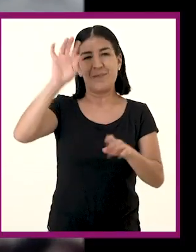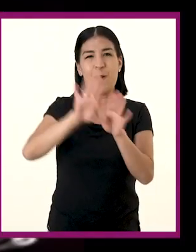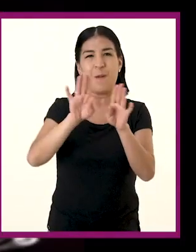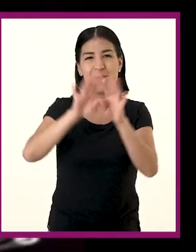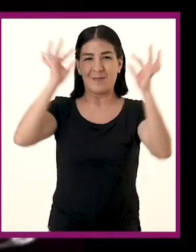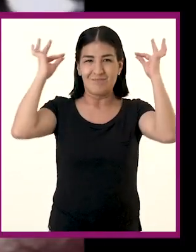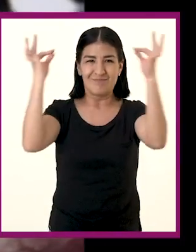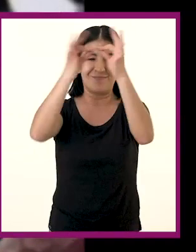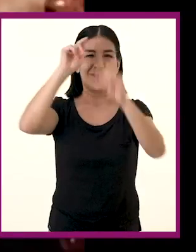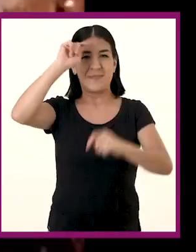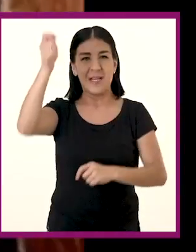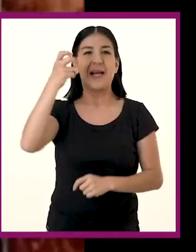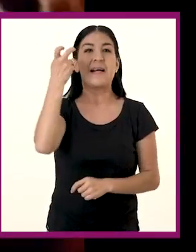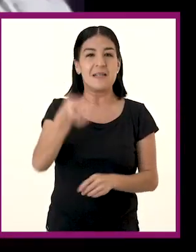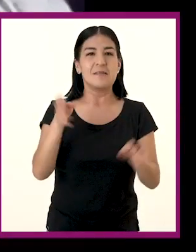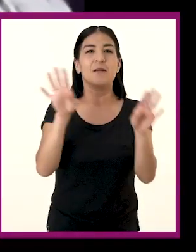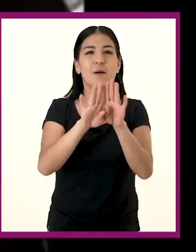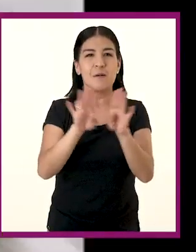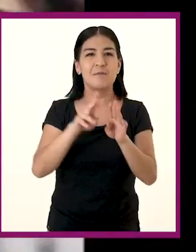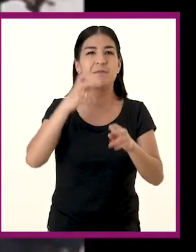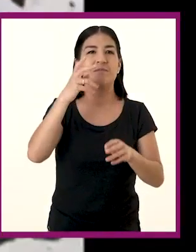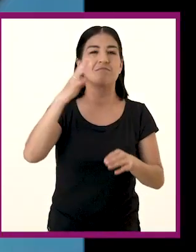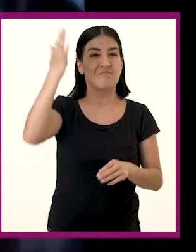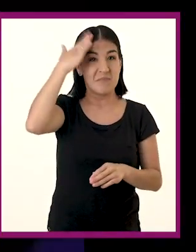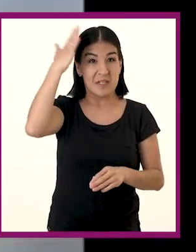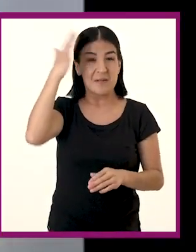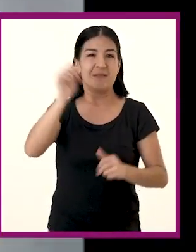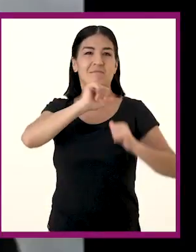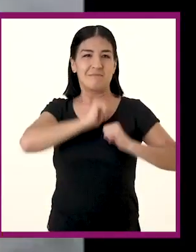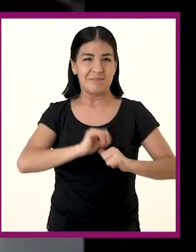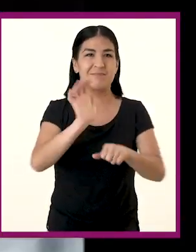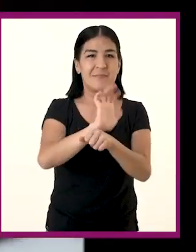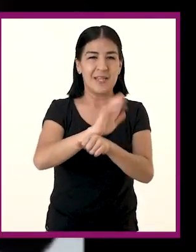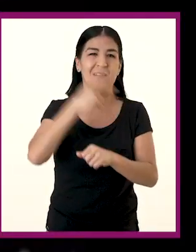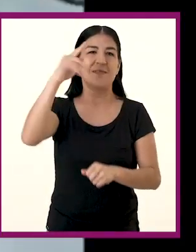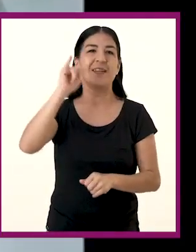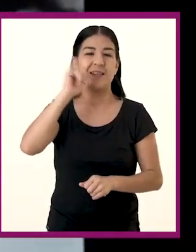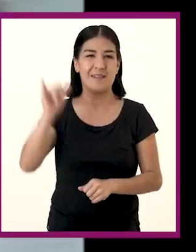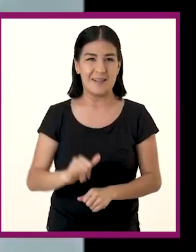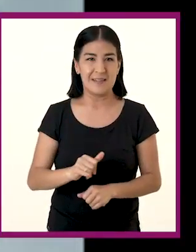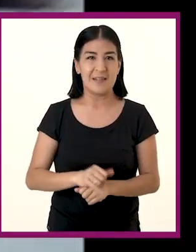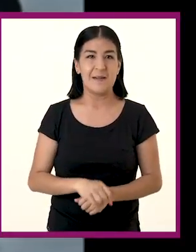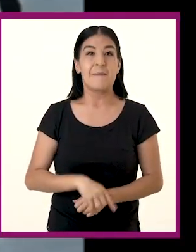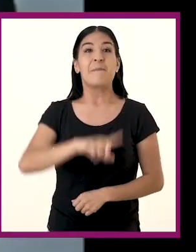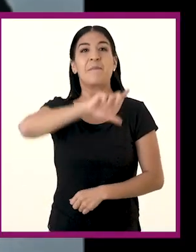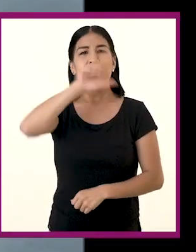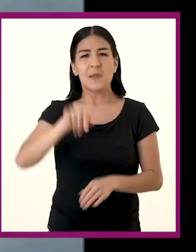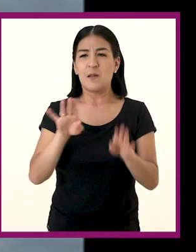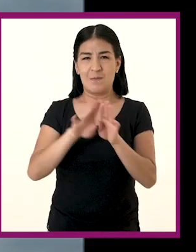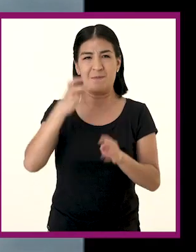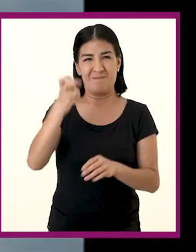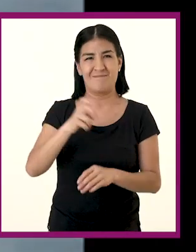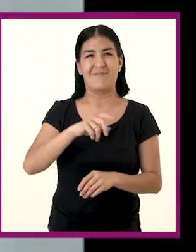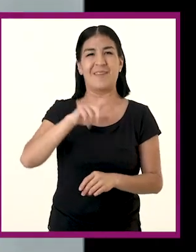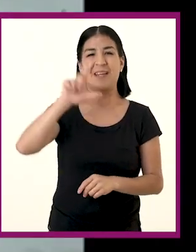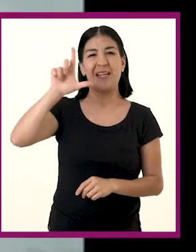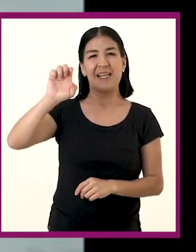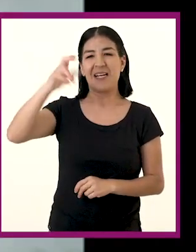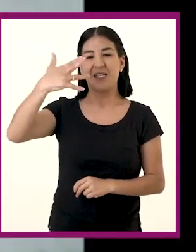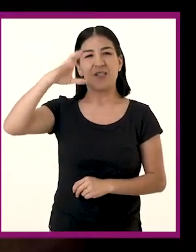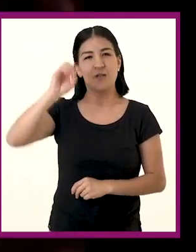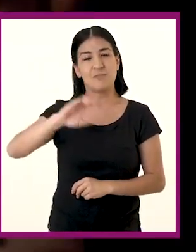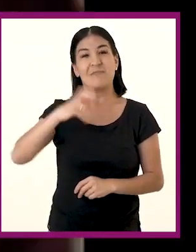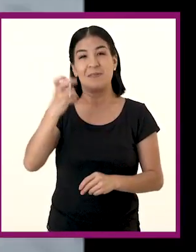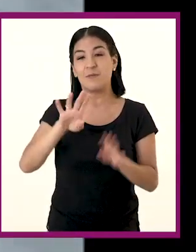cine de vaqueros, que después lo llevará a conocer a autores italianos como Fellini, por ejemplo. Y de hecho, en Lecho de